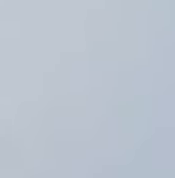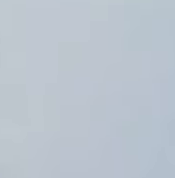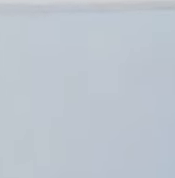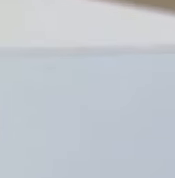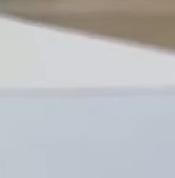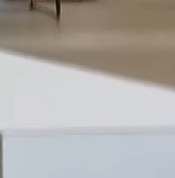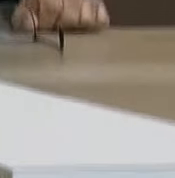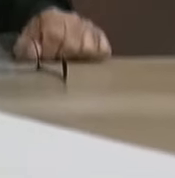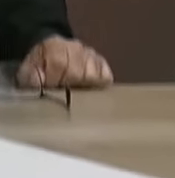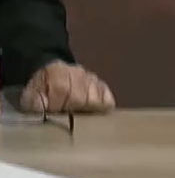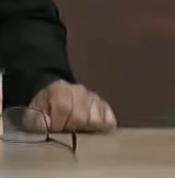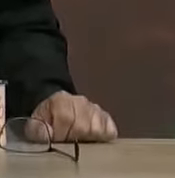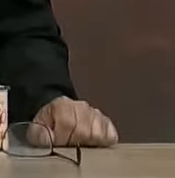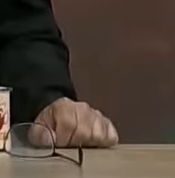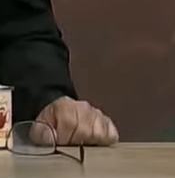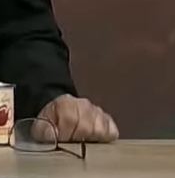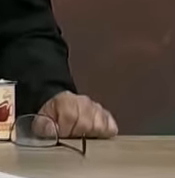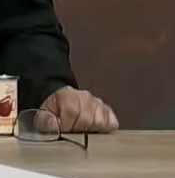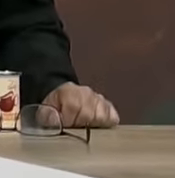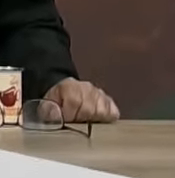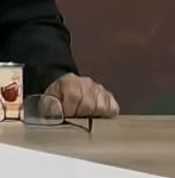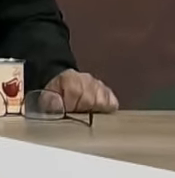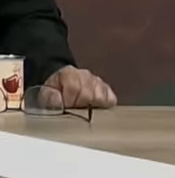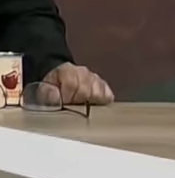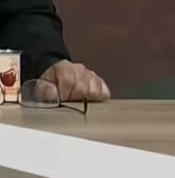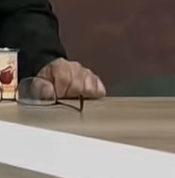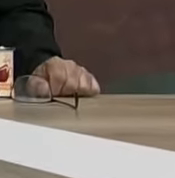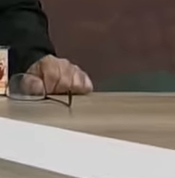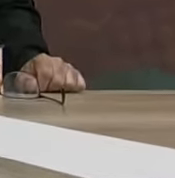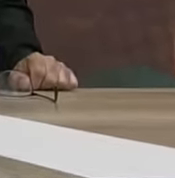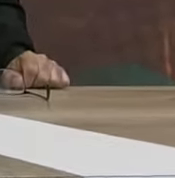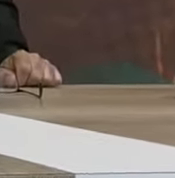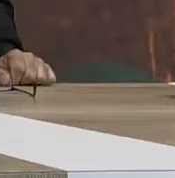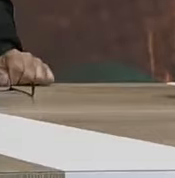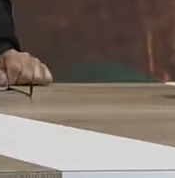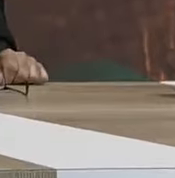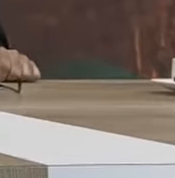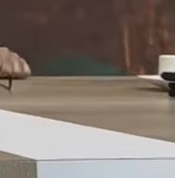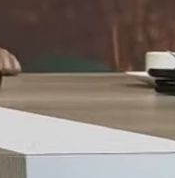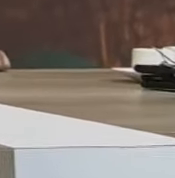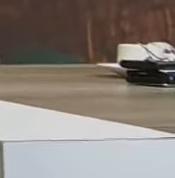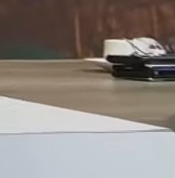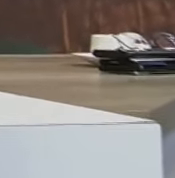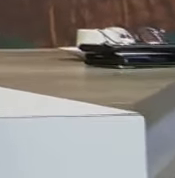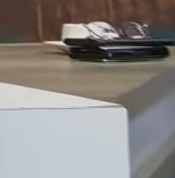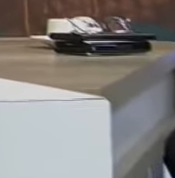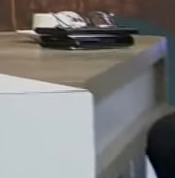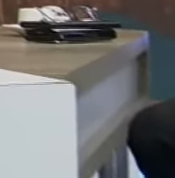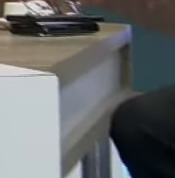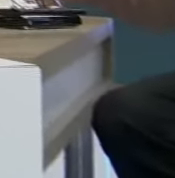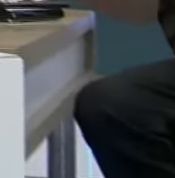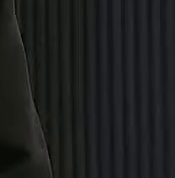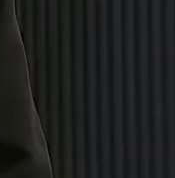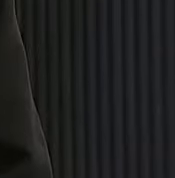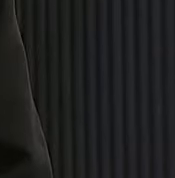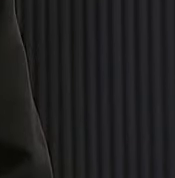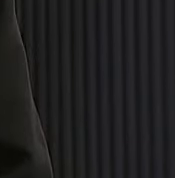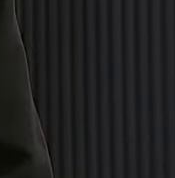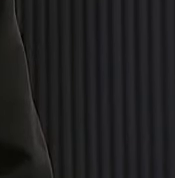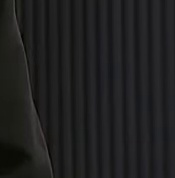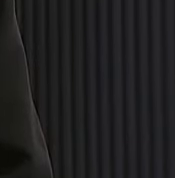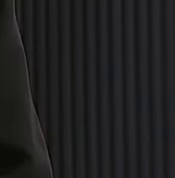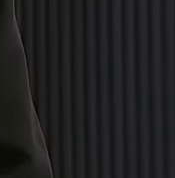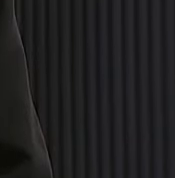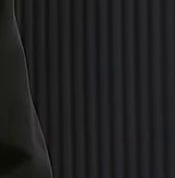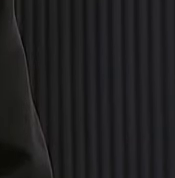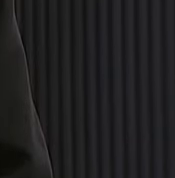Bueno, ahí veíamos imágenes, ¿no?, de lo que es este congreso histórico y ya nos acompaña el ministro Ricardo Menéndez, vicepresidente. ¿Cómo está? Además, usted es vicepresidente.